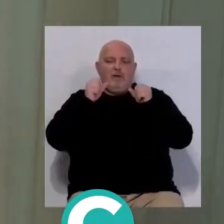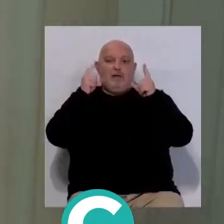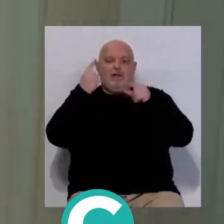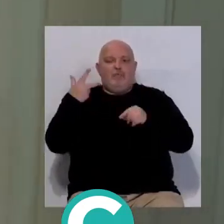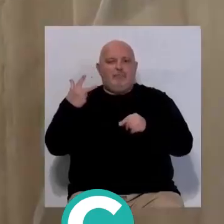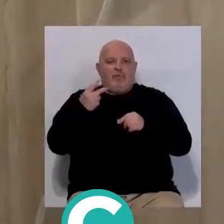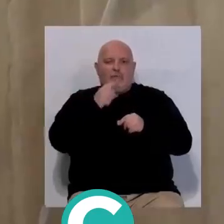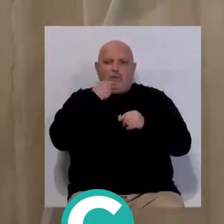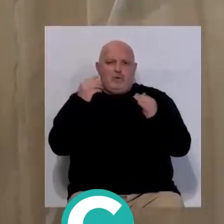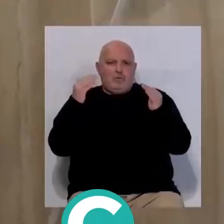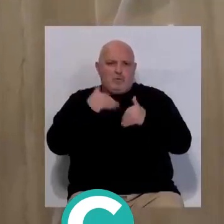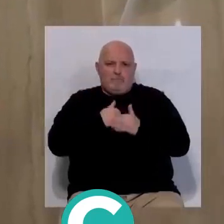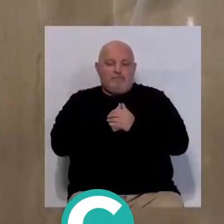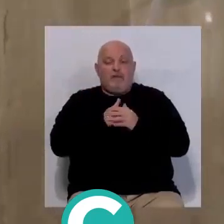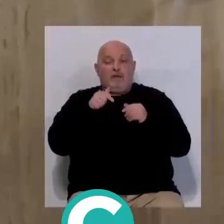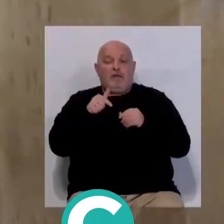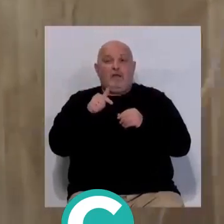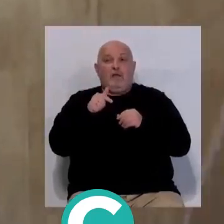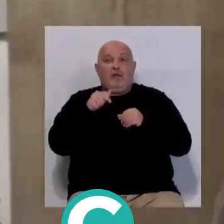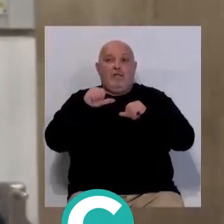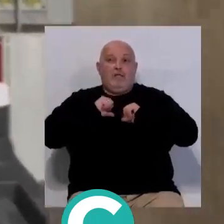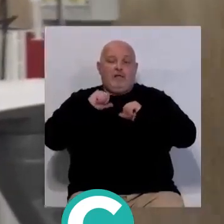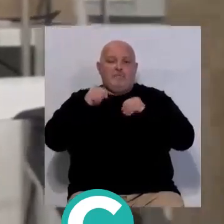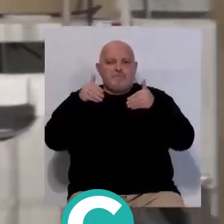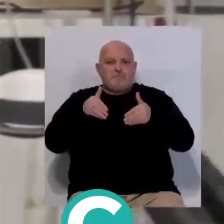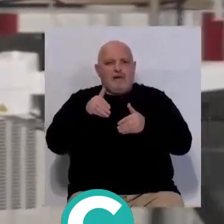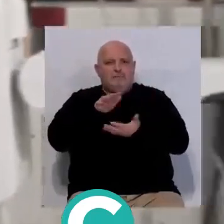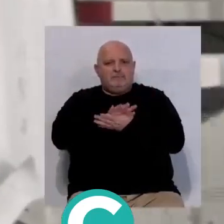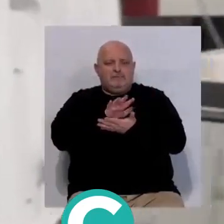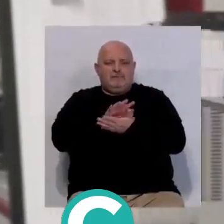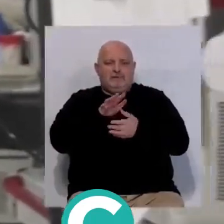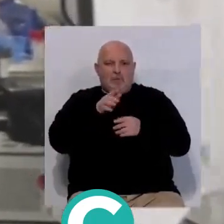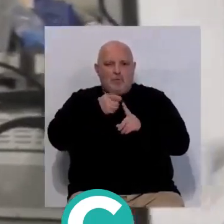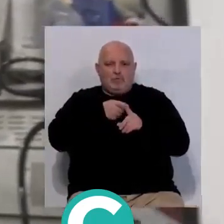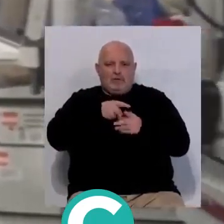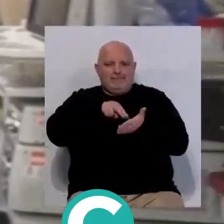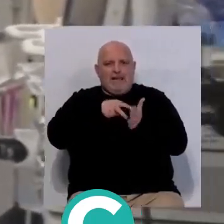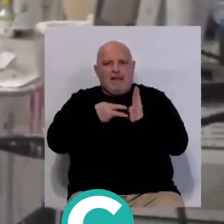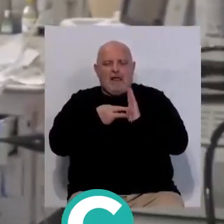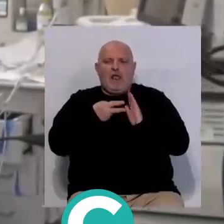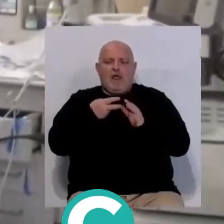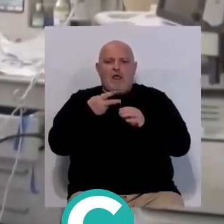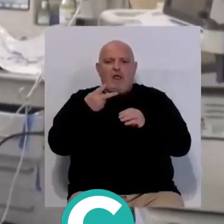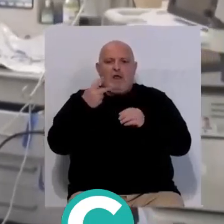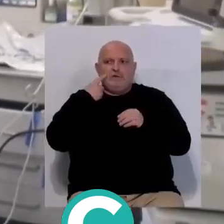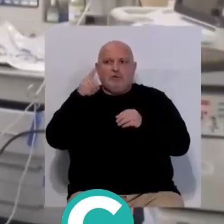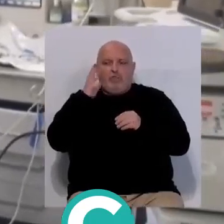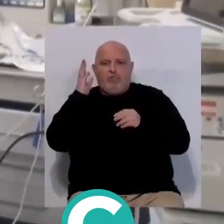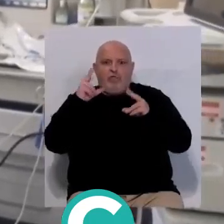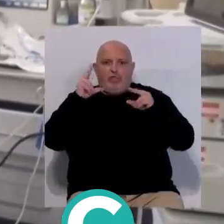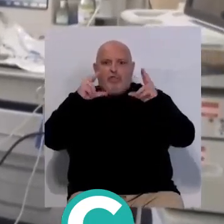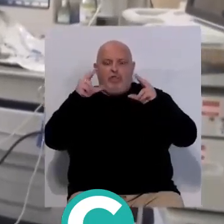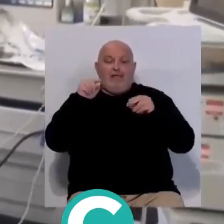Esto es muy importante porque a nosotros nos permite centrarnos en la técnica sin tener que estar atentos a la sedación del